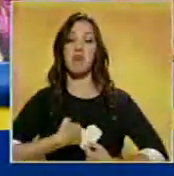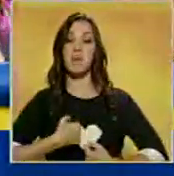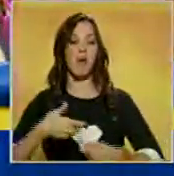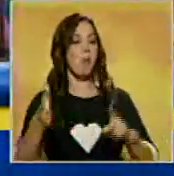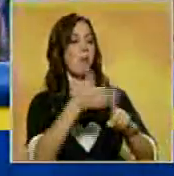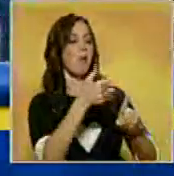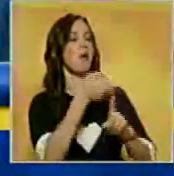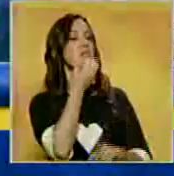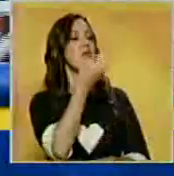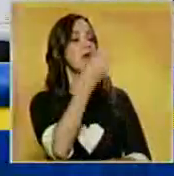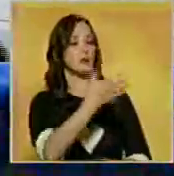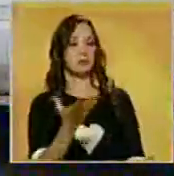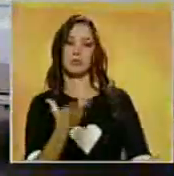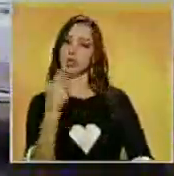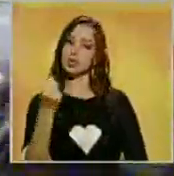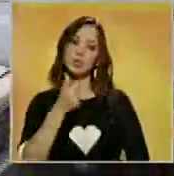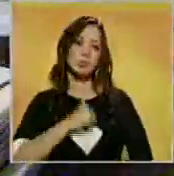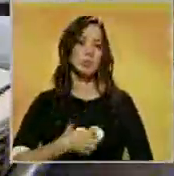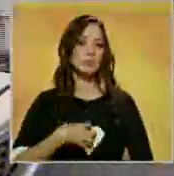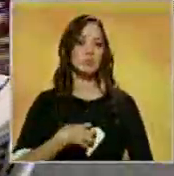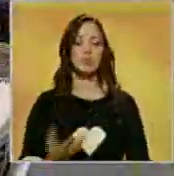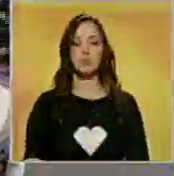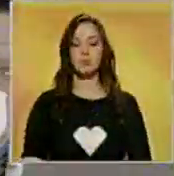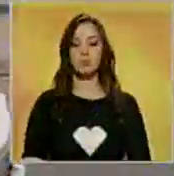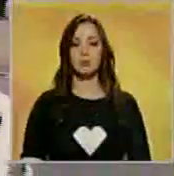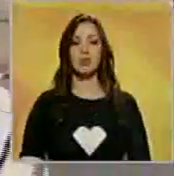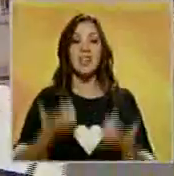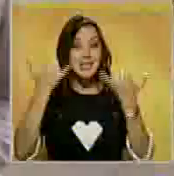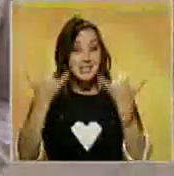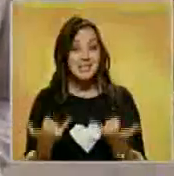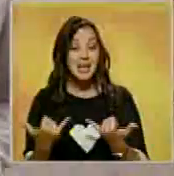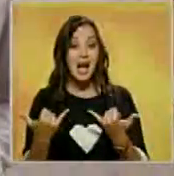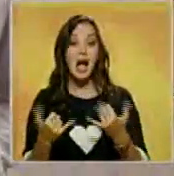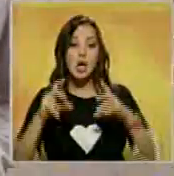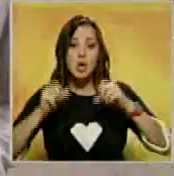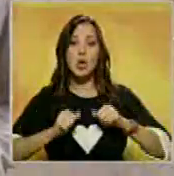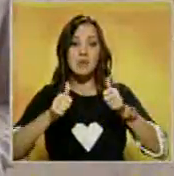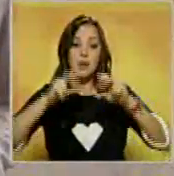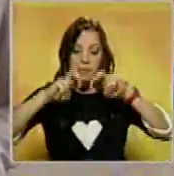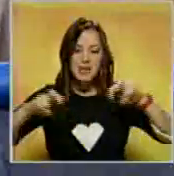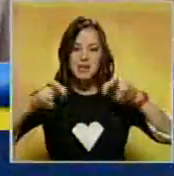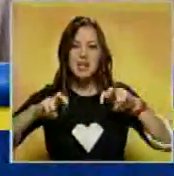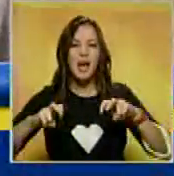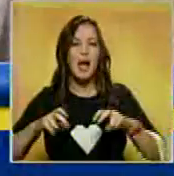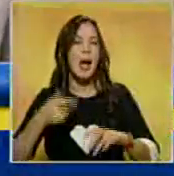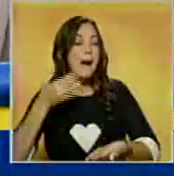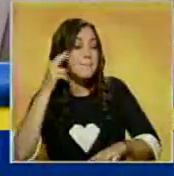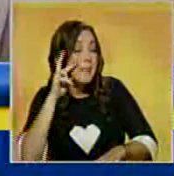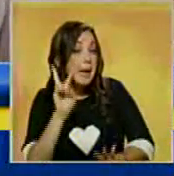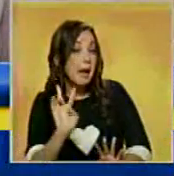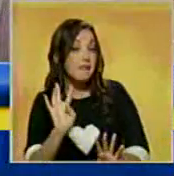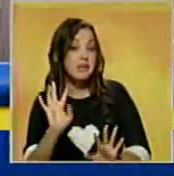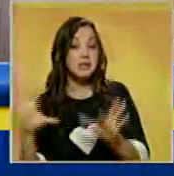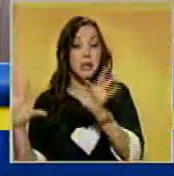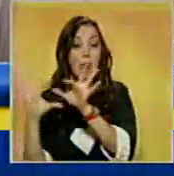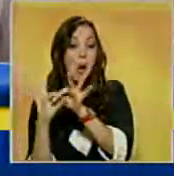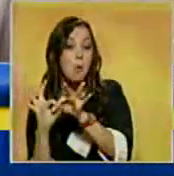no puede ser. Por ahora se conoció que las autoridades iniciaron las investigaciones para determinar si hubo complicidad